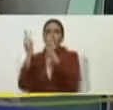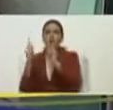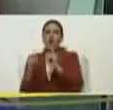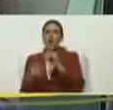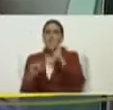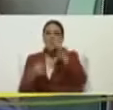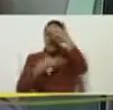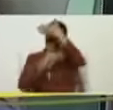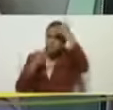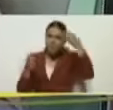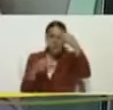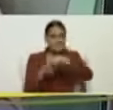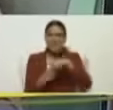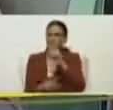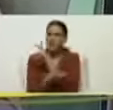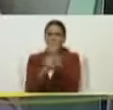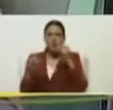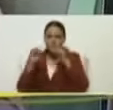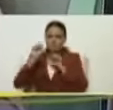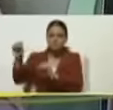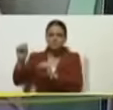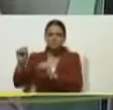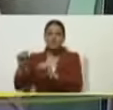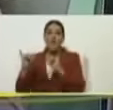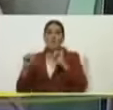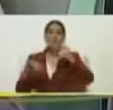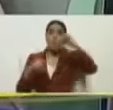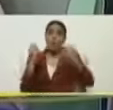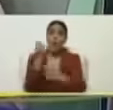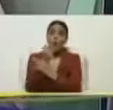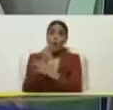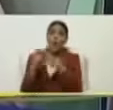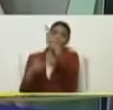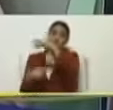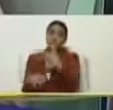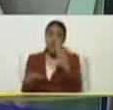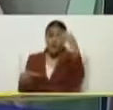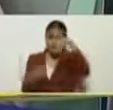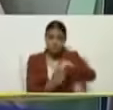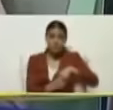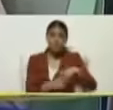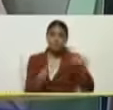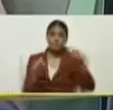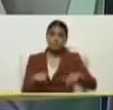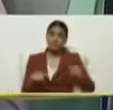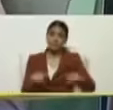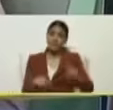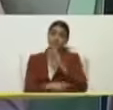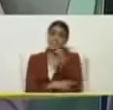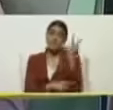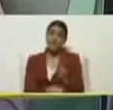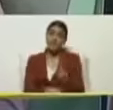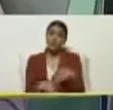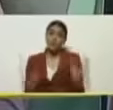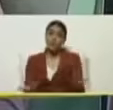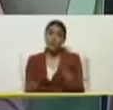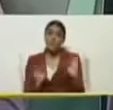delincuentes, a Iván Duque, a Guaidó, que pretendían invadir a Venezuela.